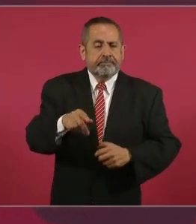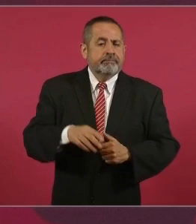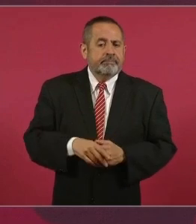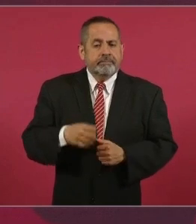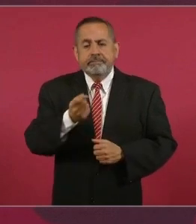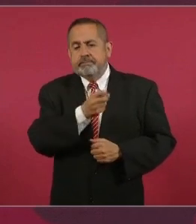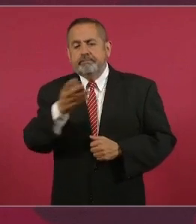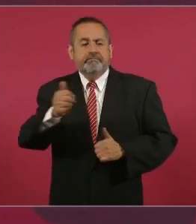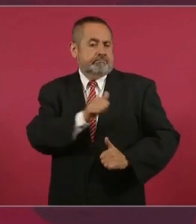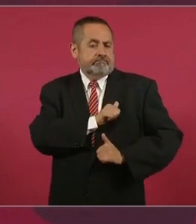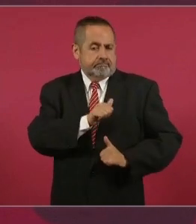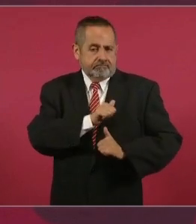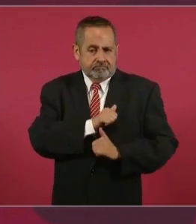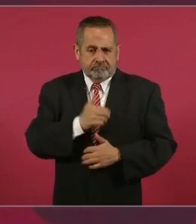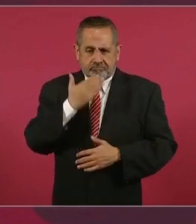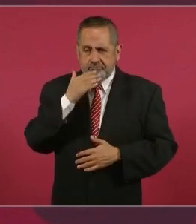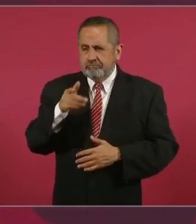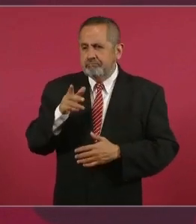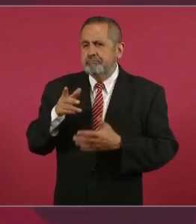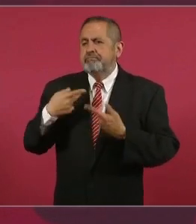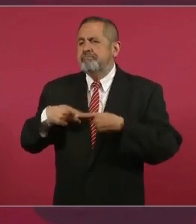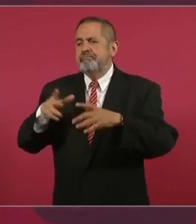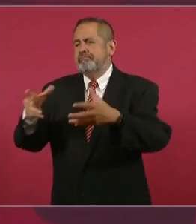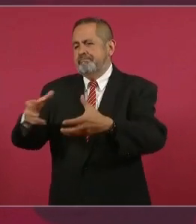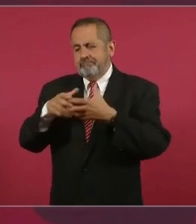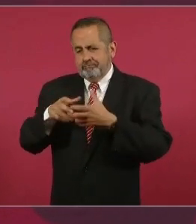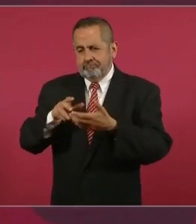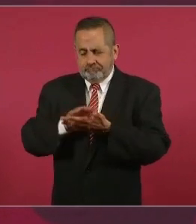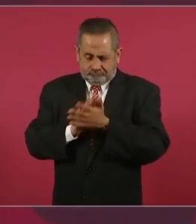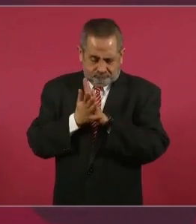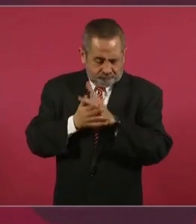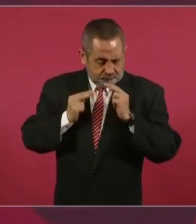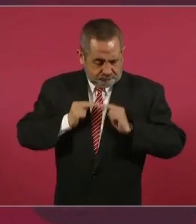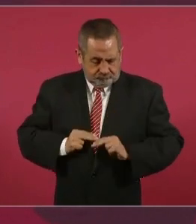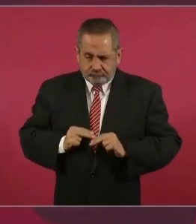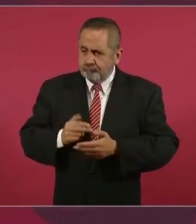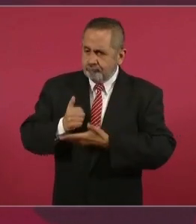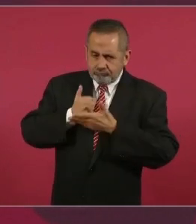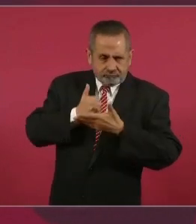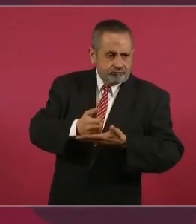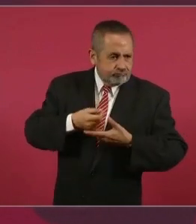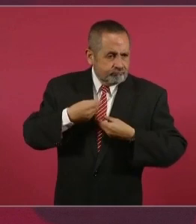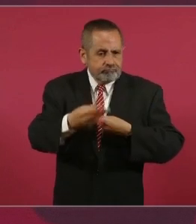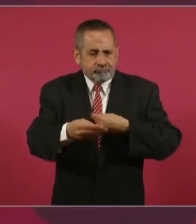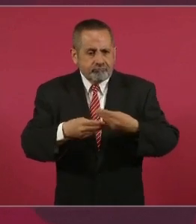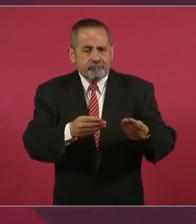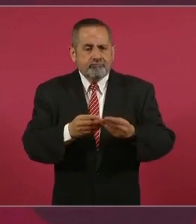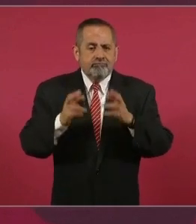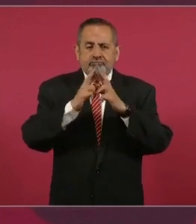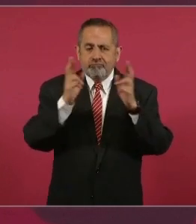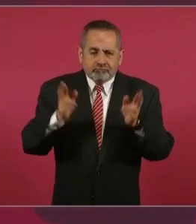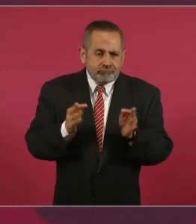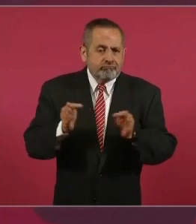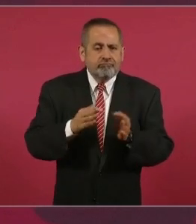los soldados que son pueblo uniformado, entregando refrigeradores y estufas